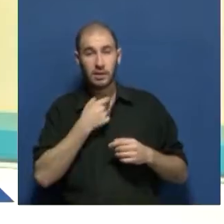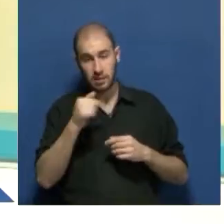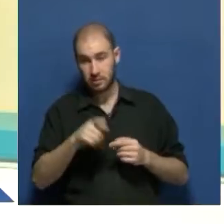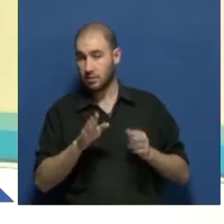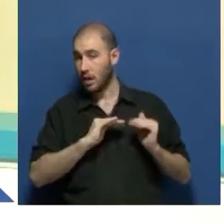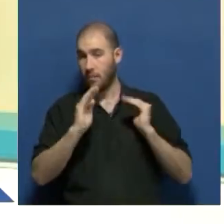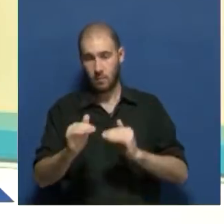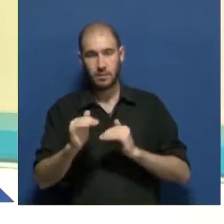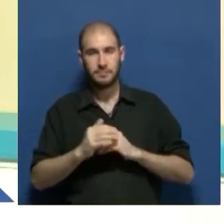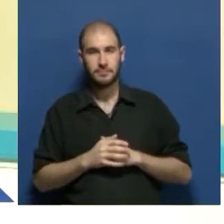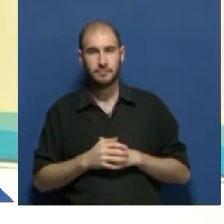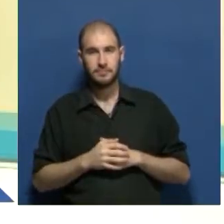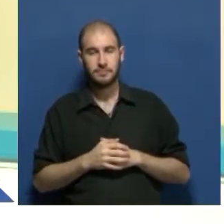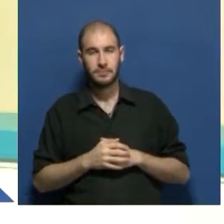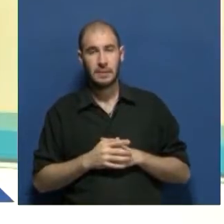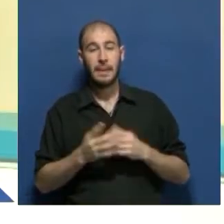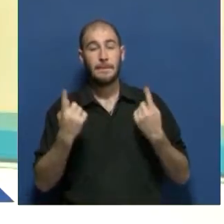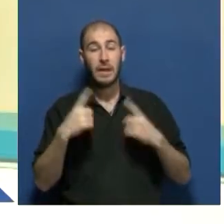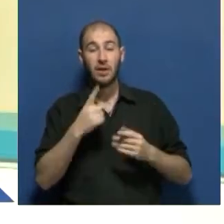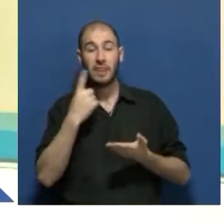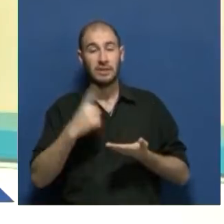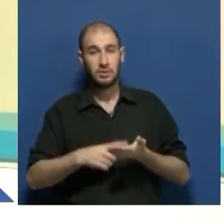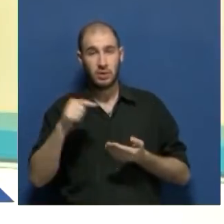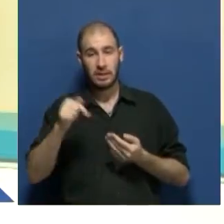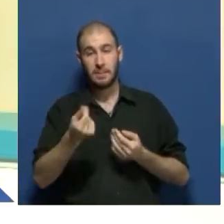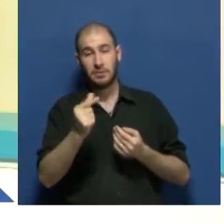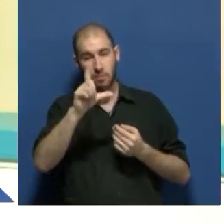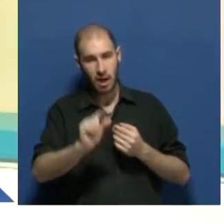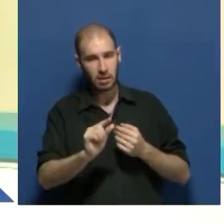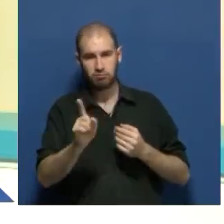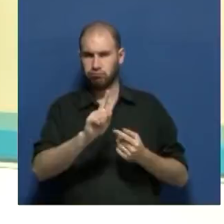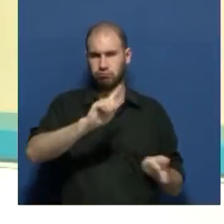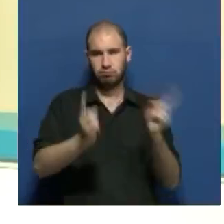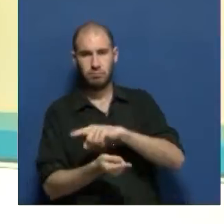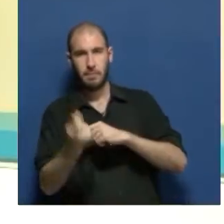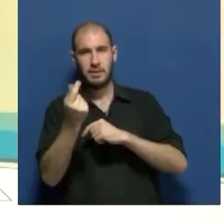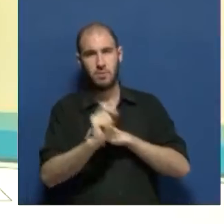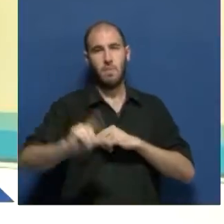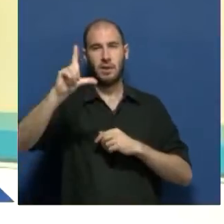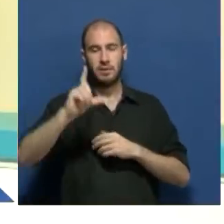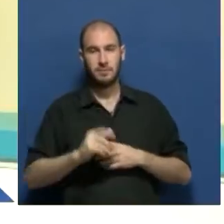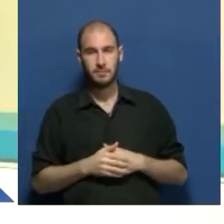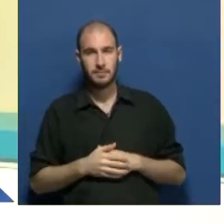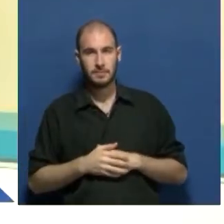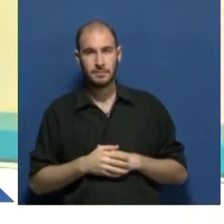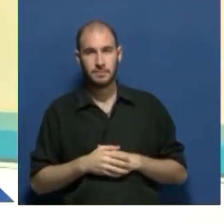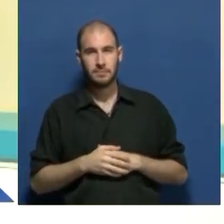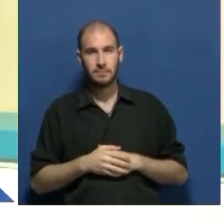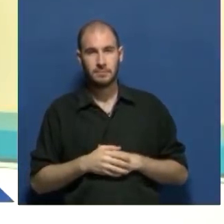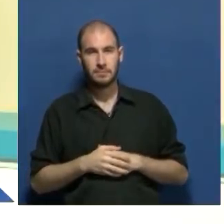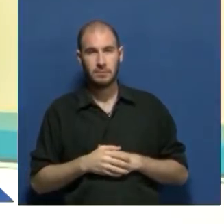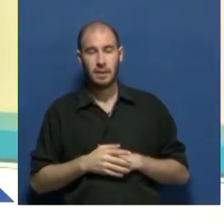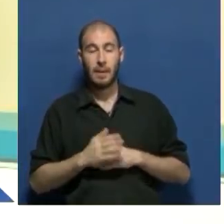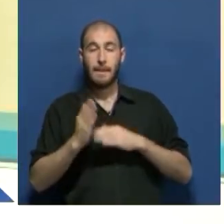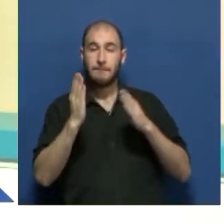intención. Lo que pasa es que esa medida, lejos de bajar los precios, lo que ha provocado es un aumento de los precios. Por